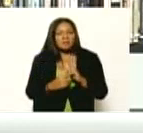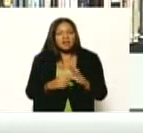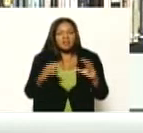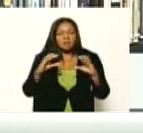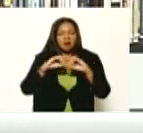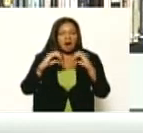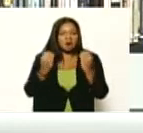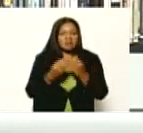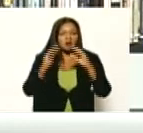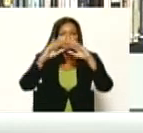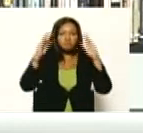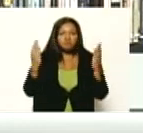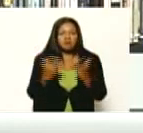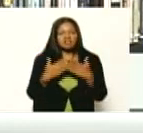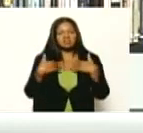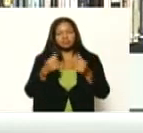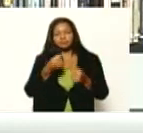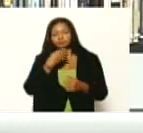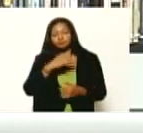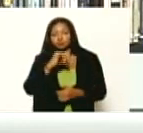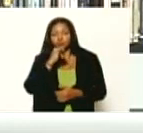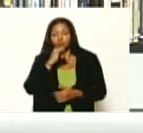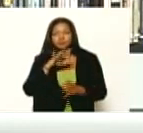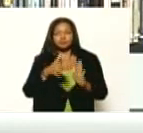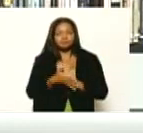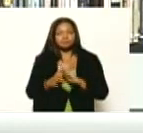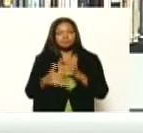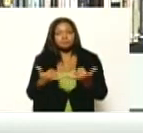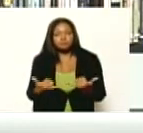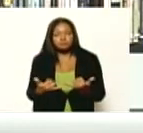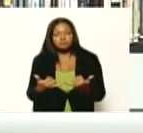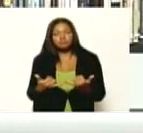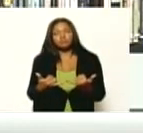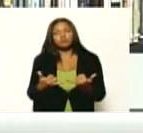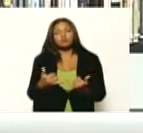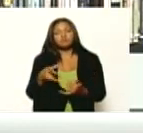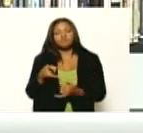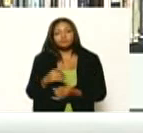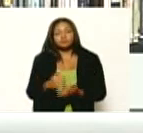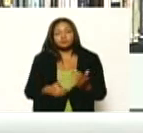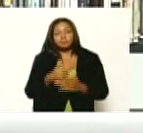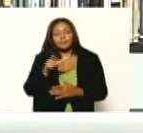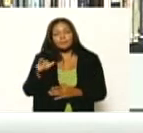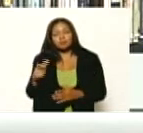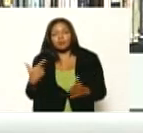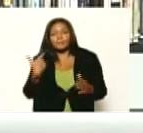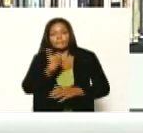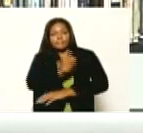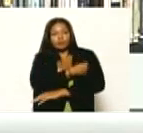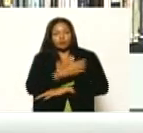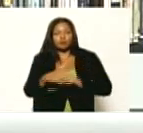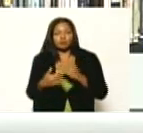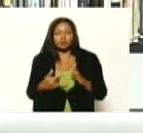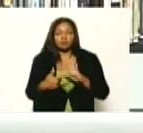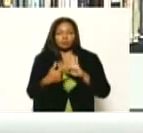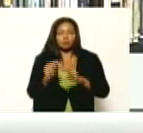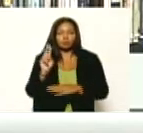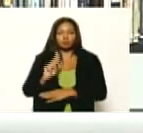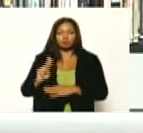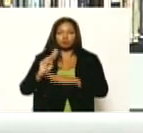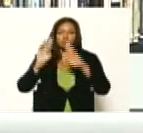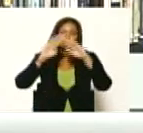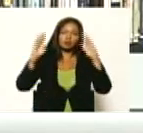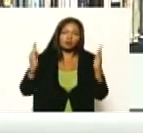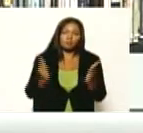OMS. La buena noticia es que hasta el momento la mayor parte de las vacunas que se están utilizando en el mundo